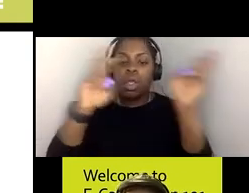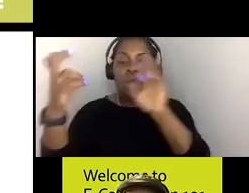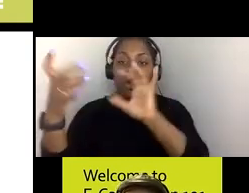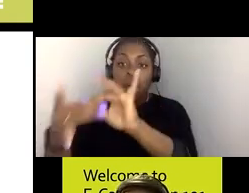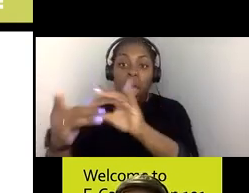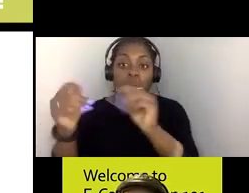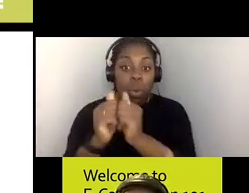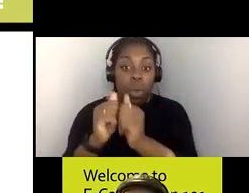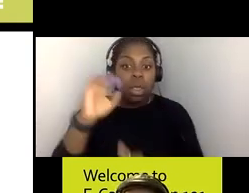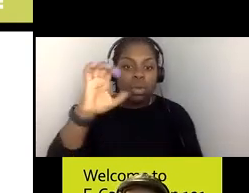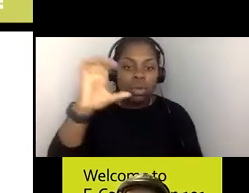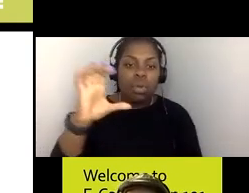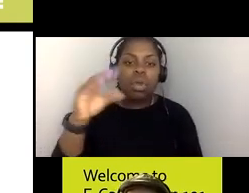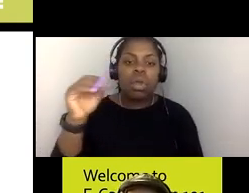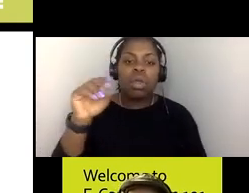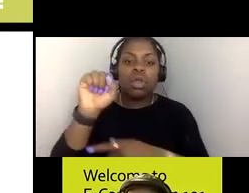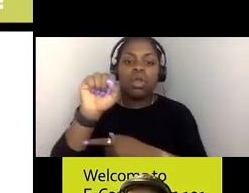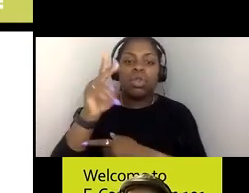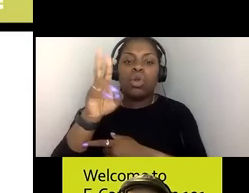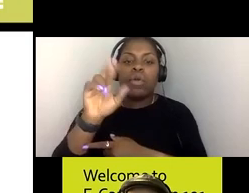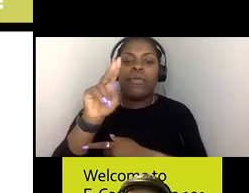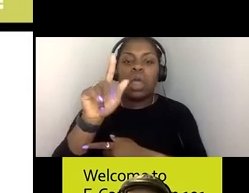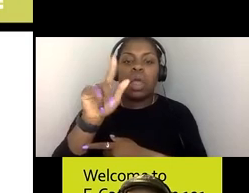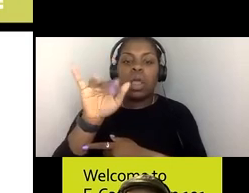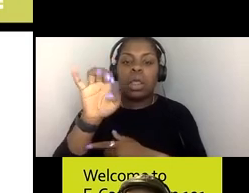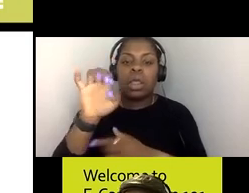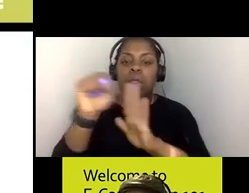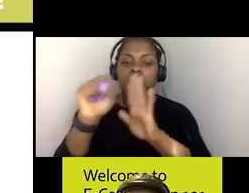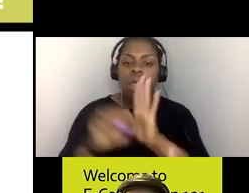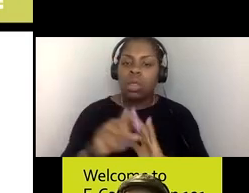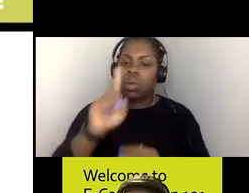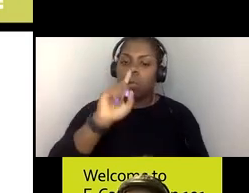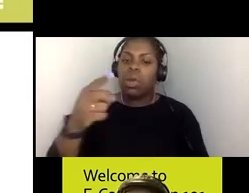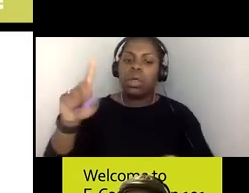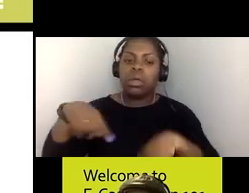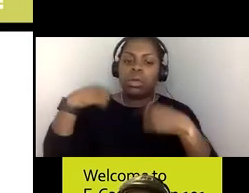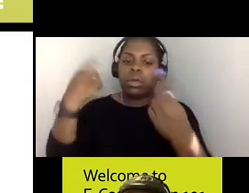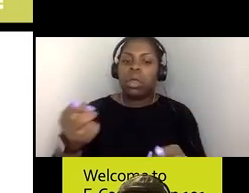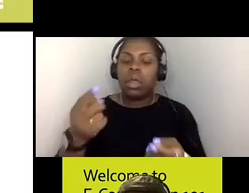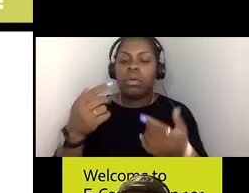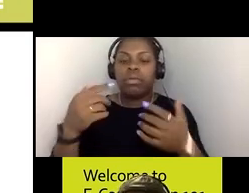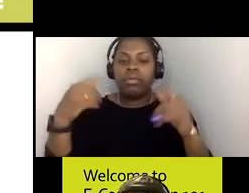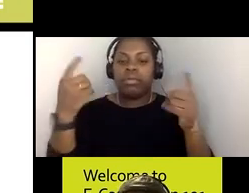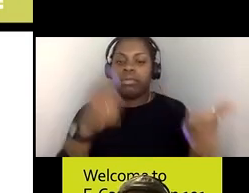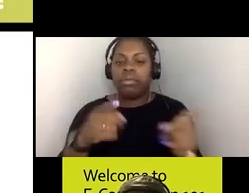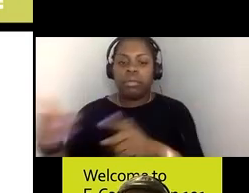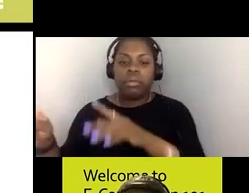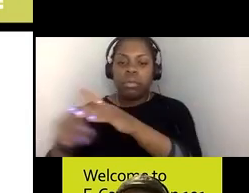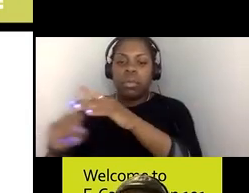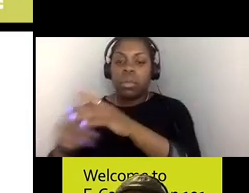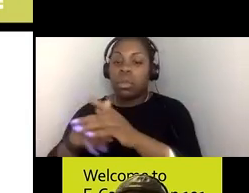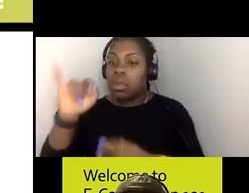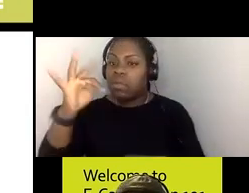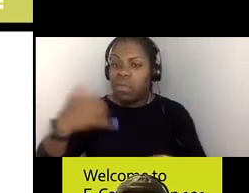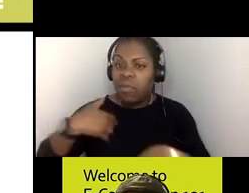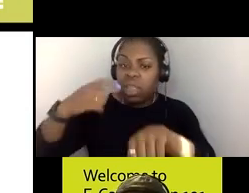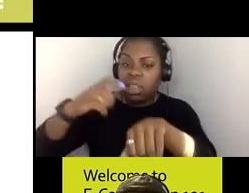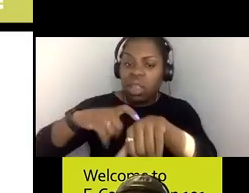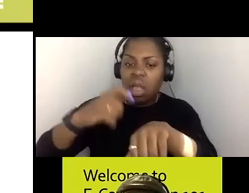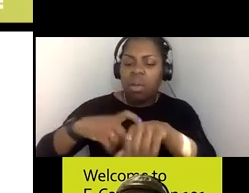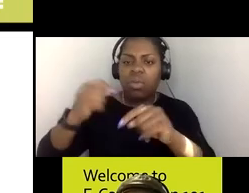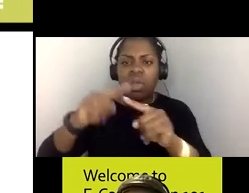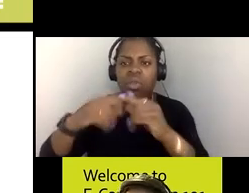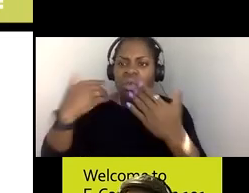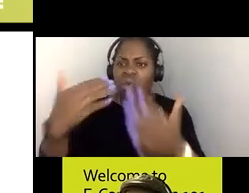la encarcelación electrónica desde el comienzo de la pandemia. Si tienes tiempo, puedes ver sus webinars porque están muy